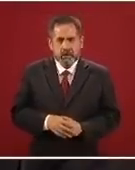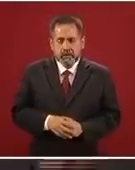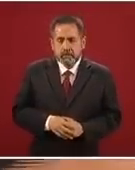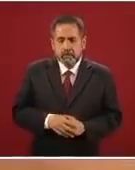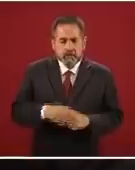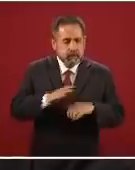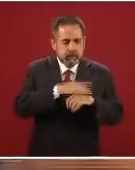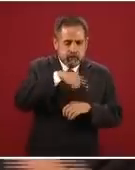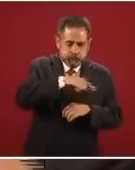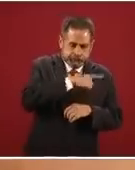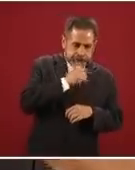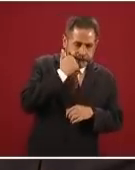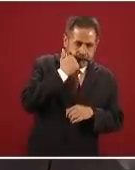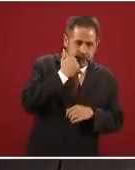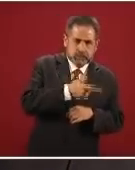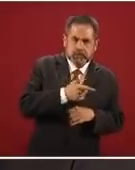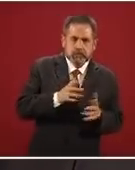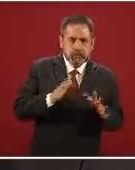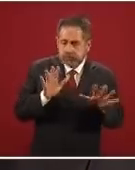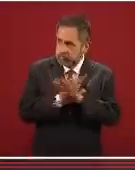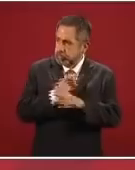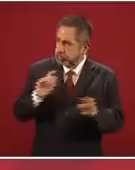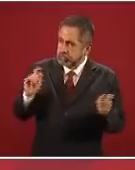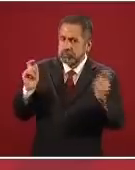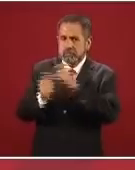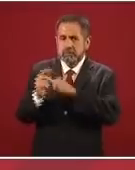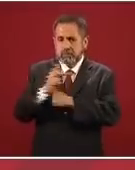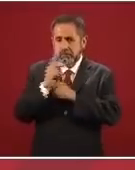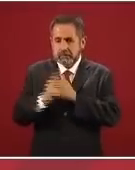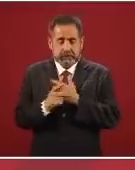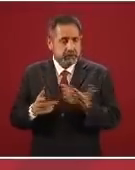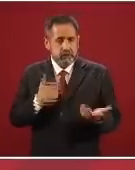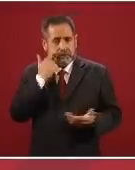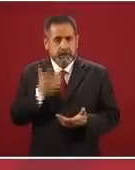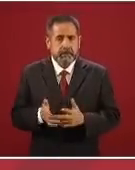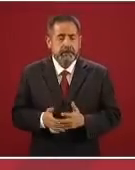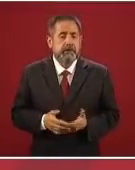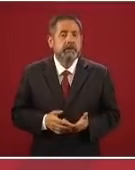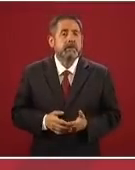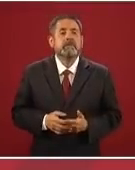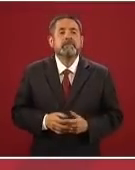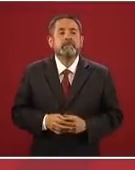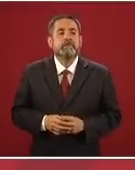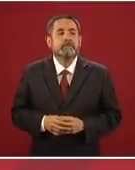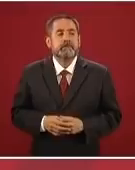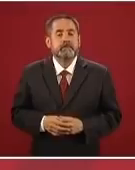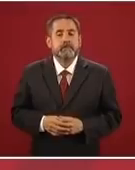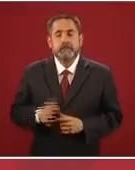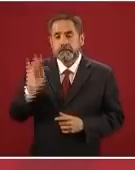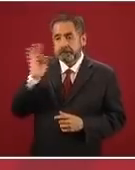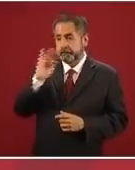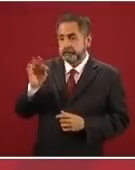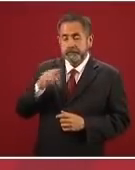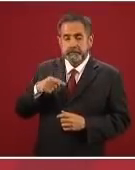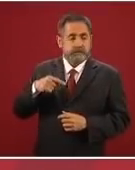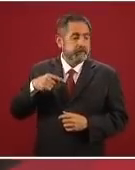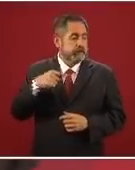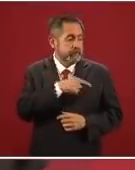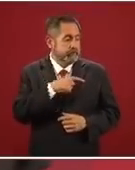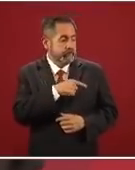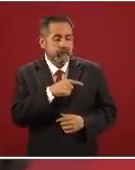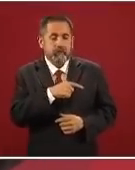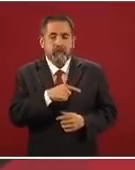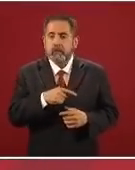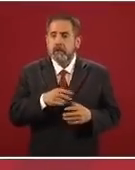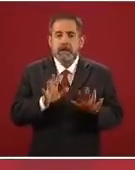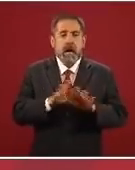Porque no querían que se transformara el país. Porque imagínense, si ya no se administra el conflicto,